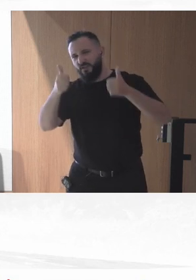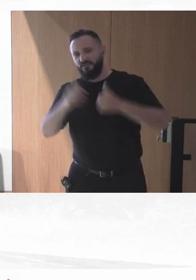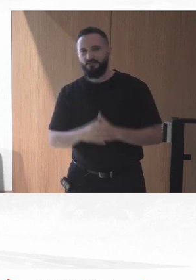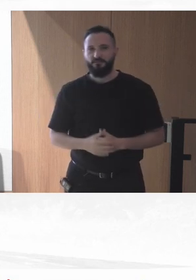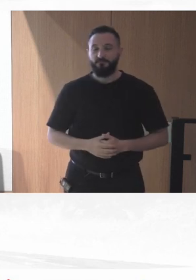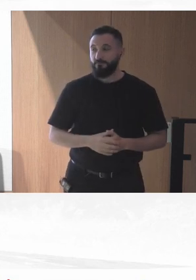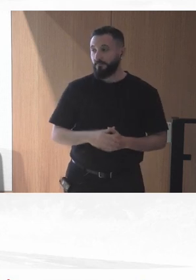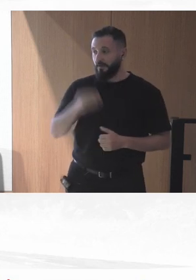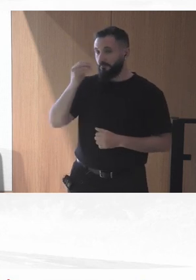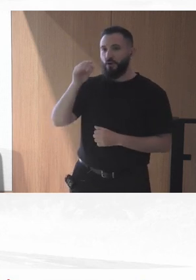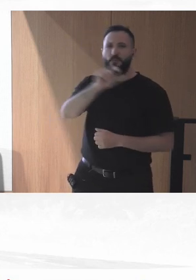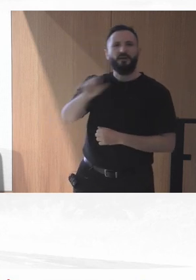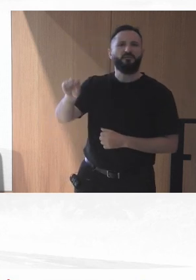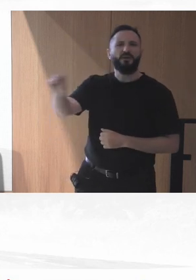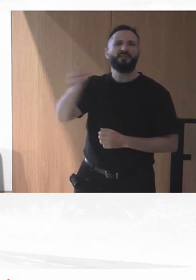todos los panelistas, no tengo,